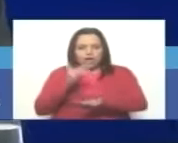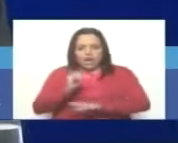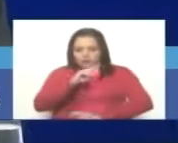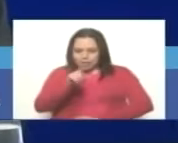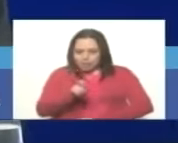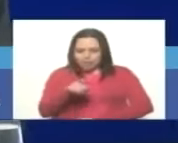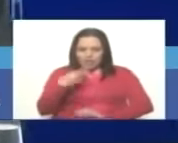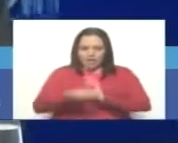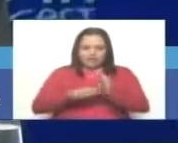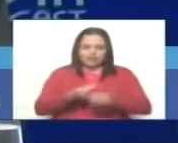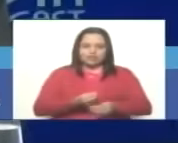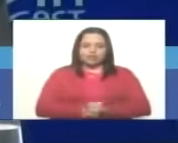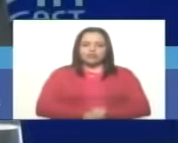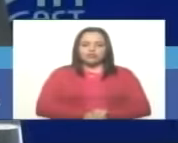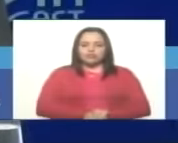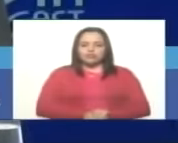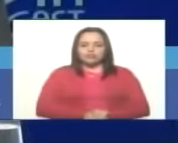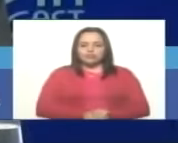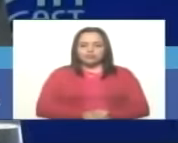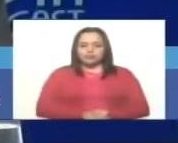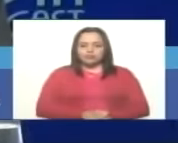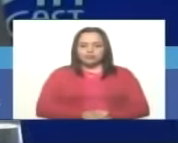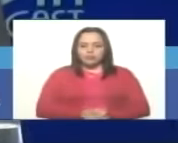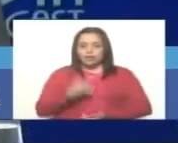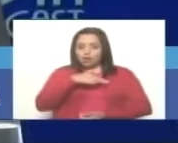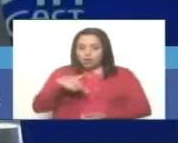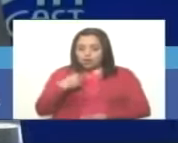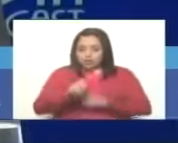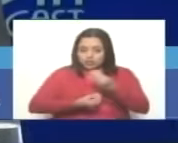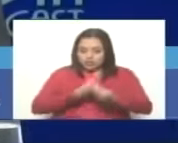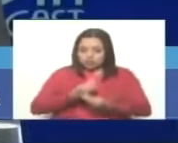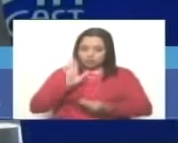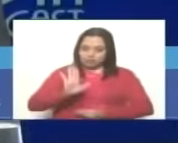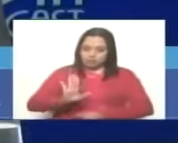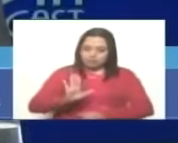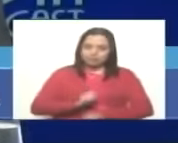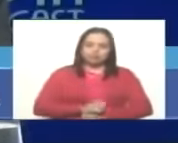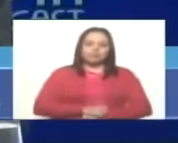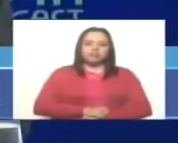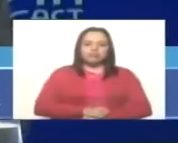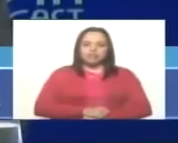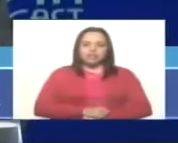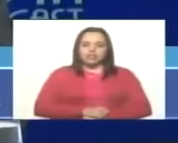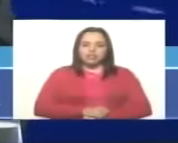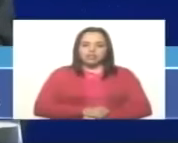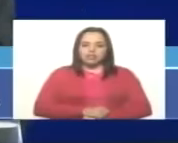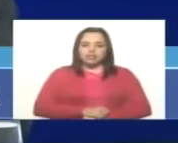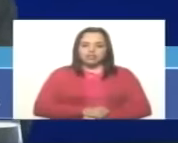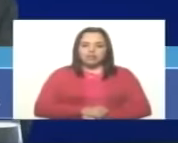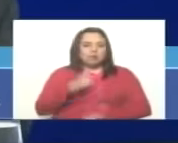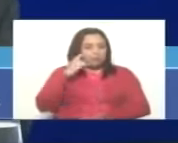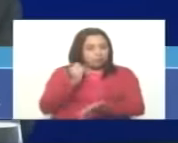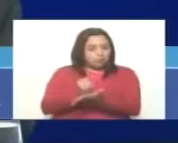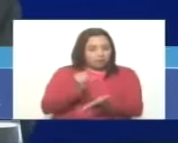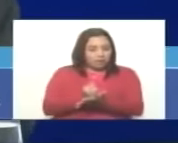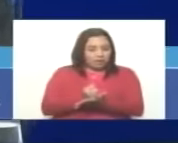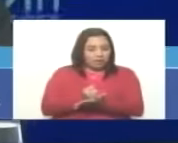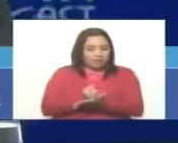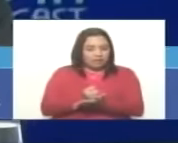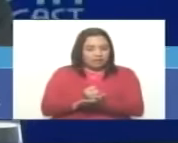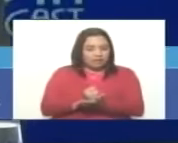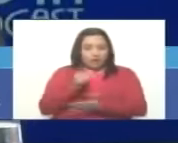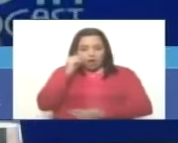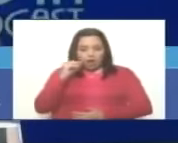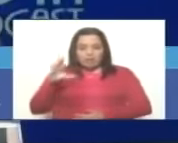que me han hecho. Fíjate, nosotros agarramos y dijimos, vamos... A ver si Cancerbero